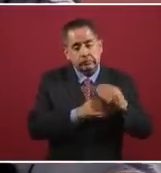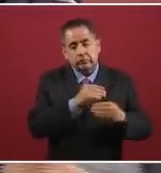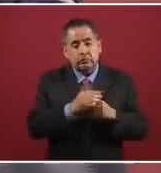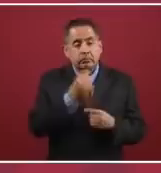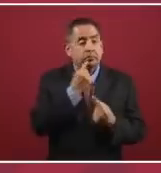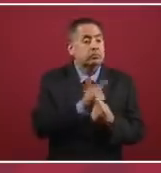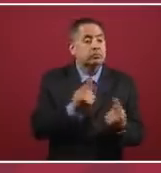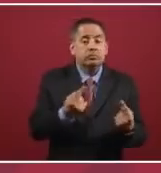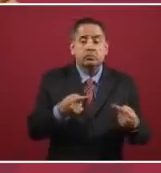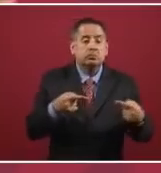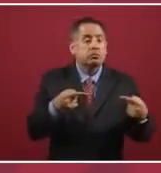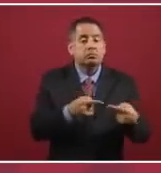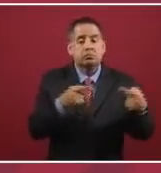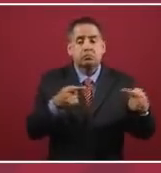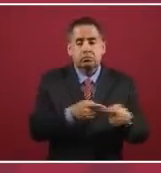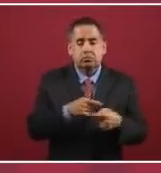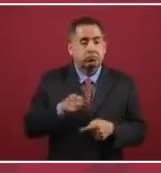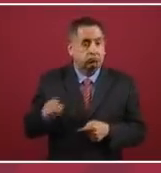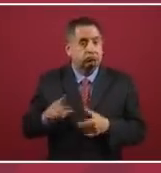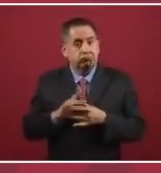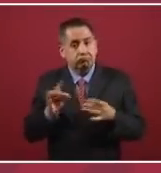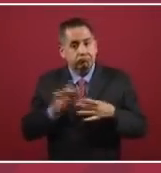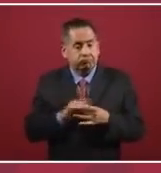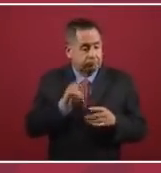niños, él los describe,